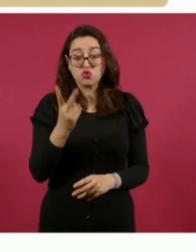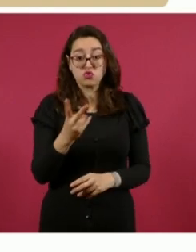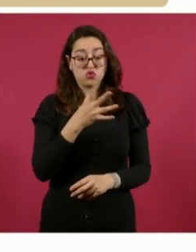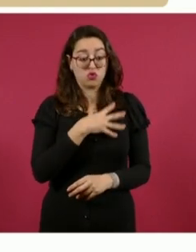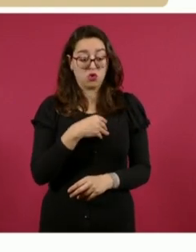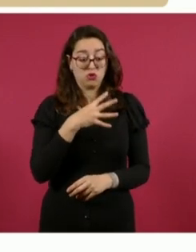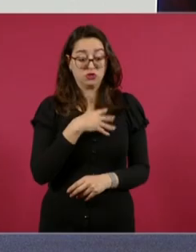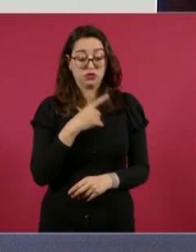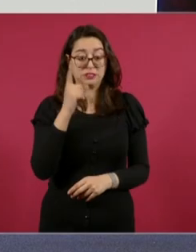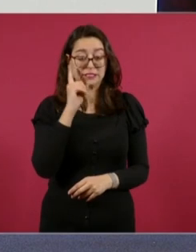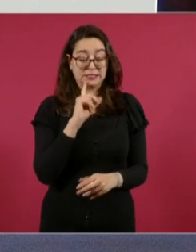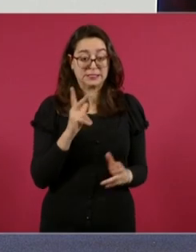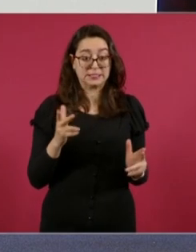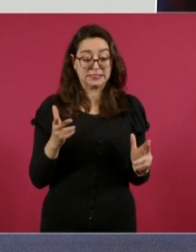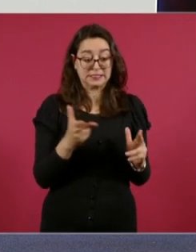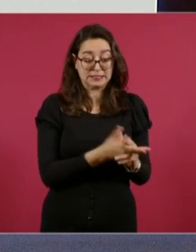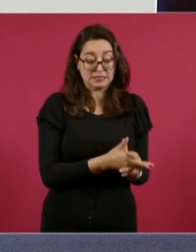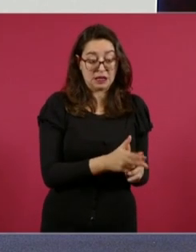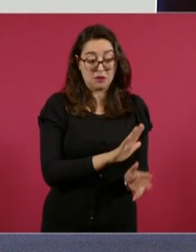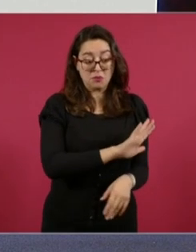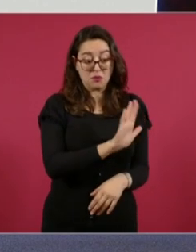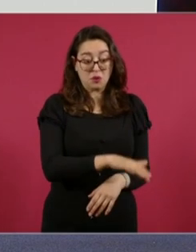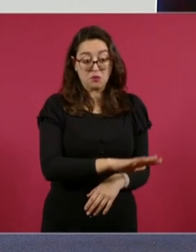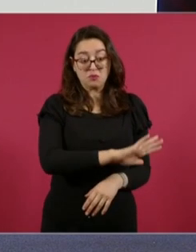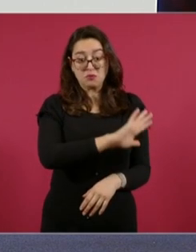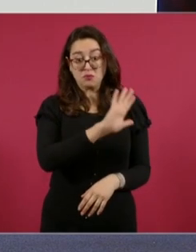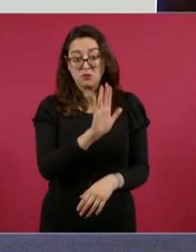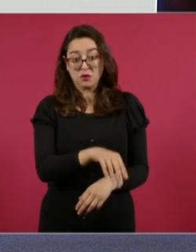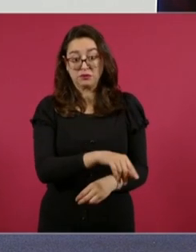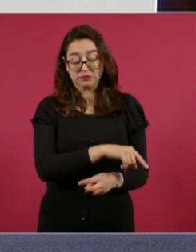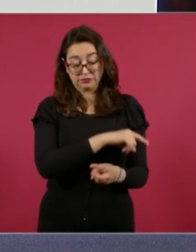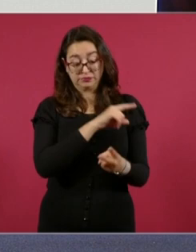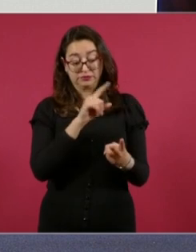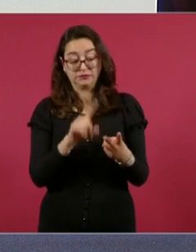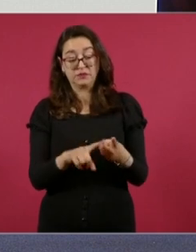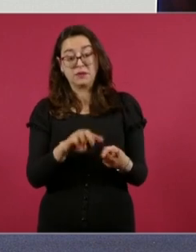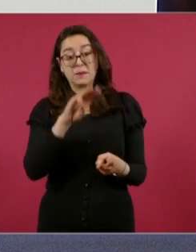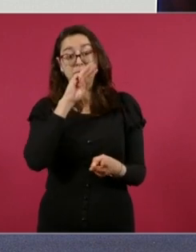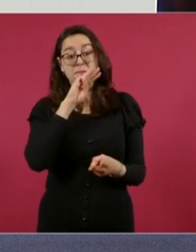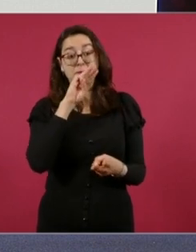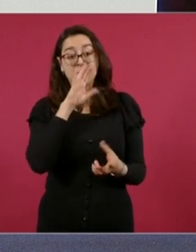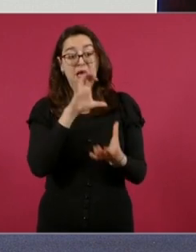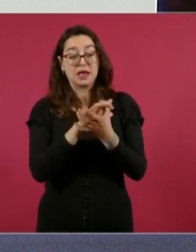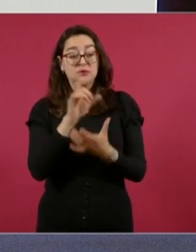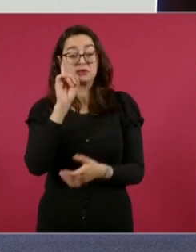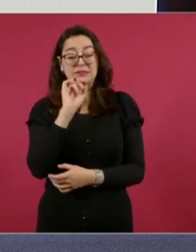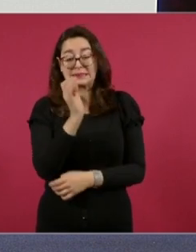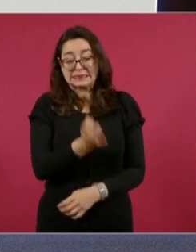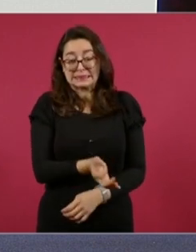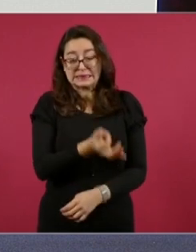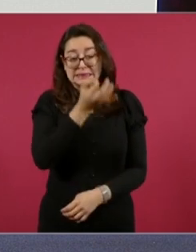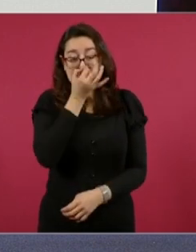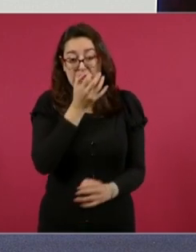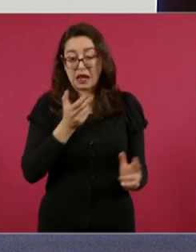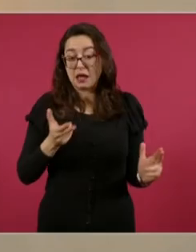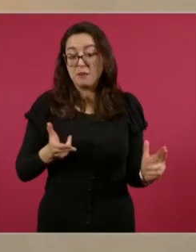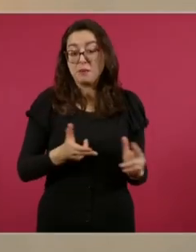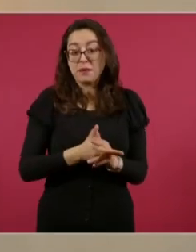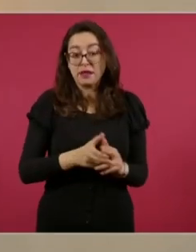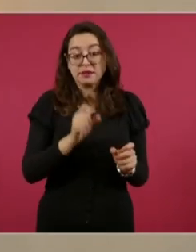hijas menores de edad y tentativa de feminicidio en agravio de su madre y su esposa, esto en Matías